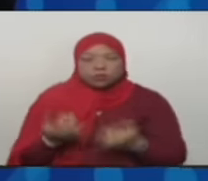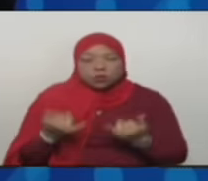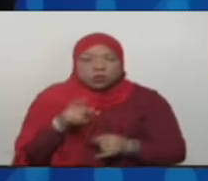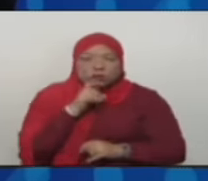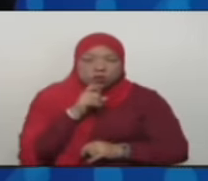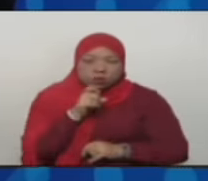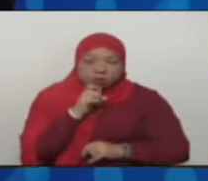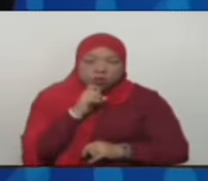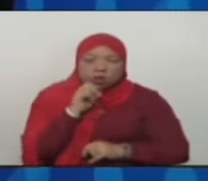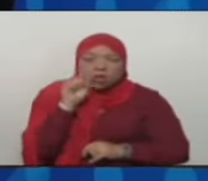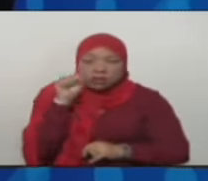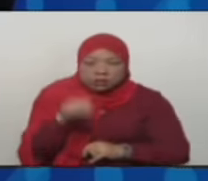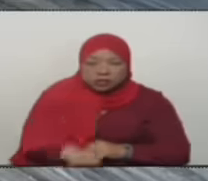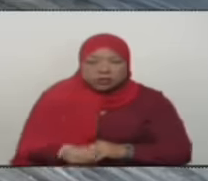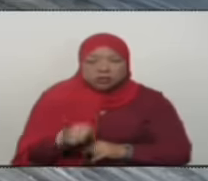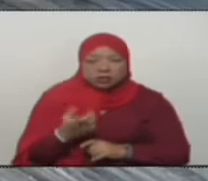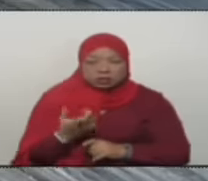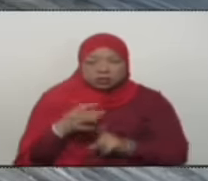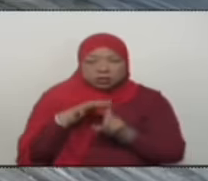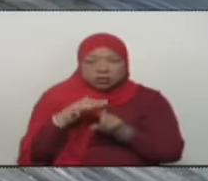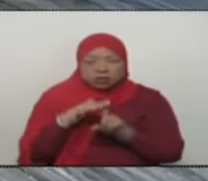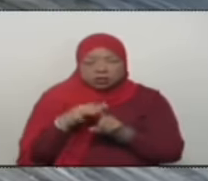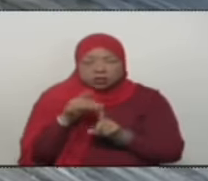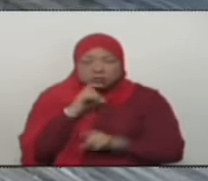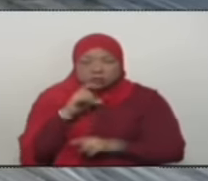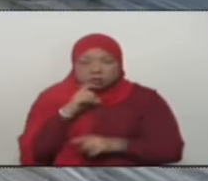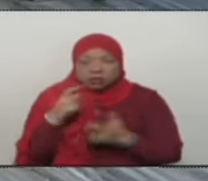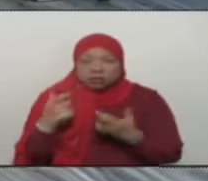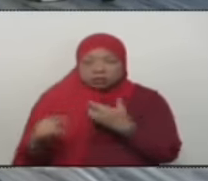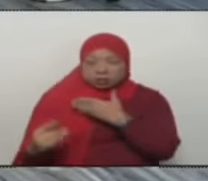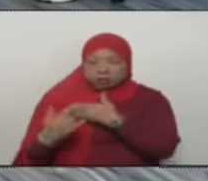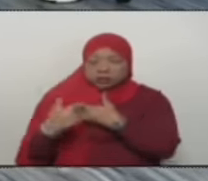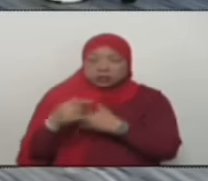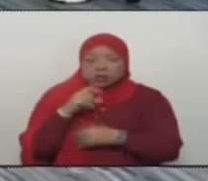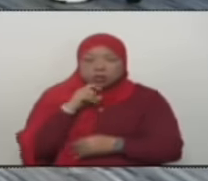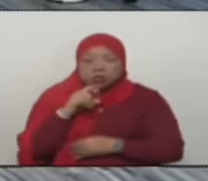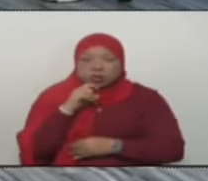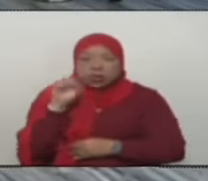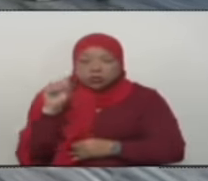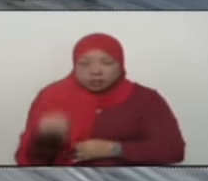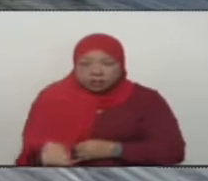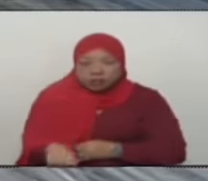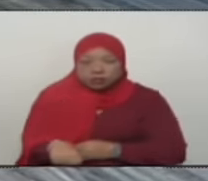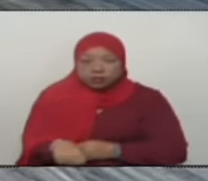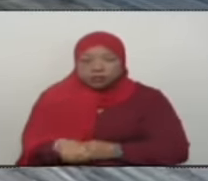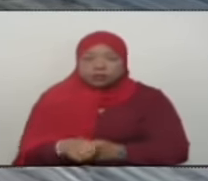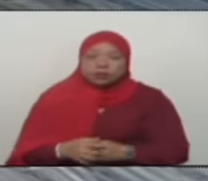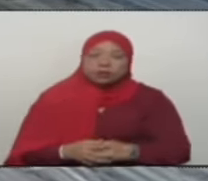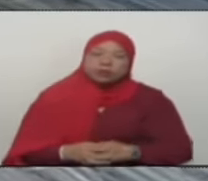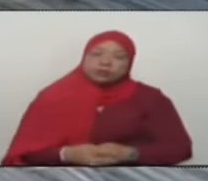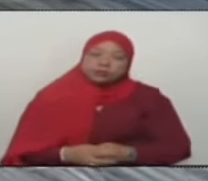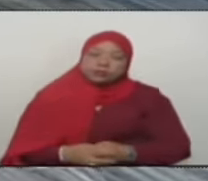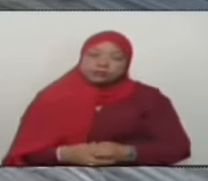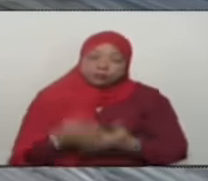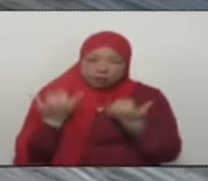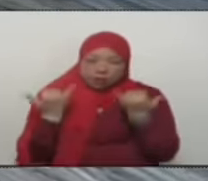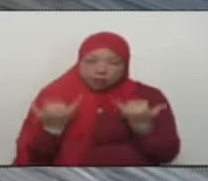difícil? Sí lo pasamos. ¿Tuvimos una grave amenaza? Sí la tuvimos. ¿Pero dónde estamos